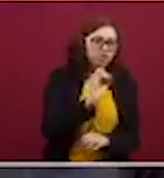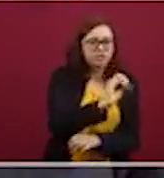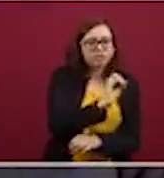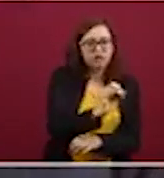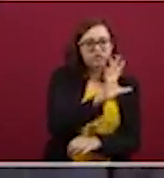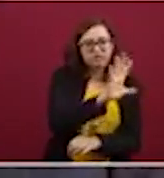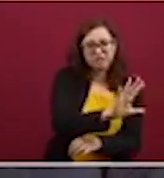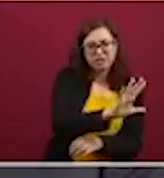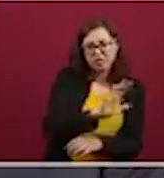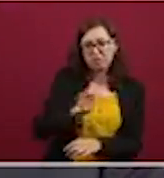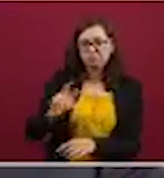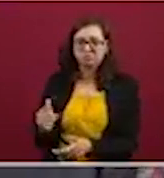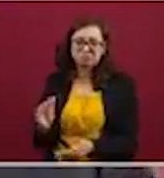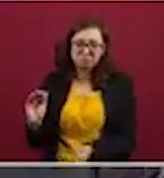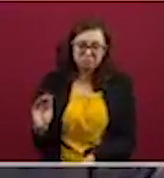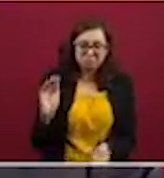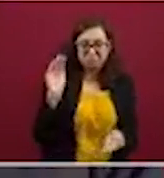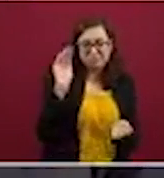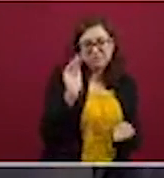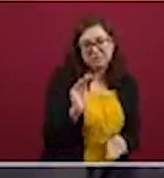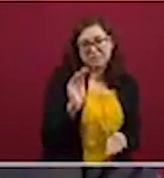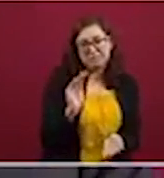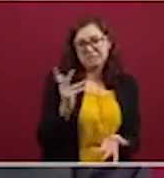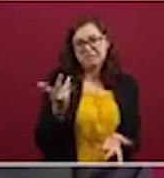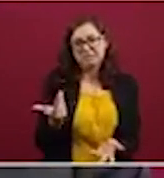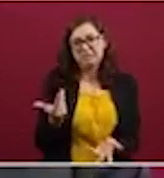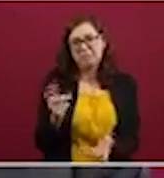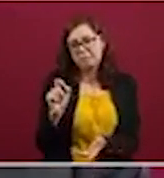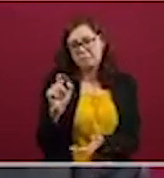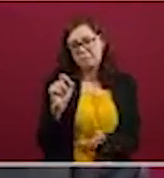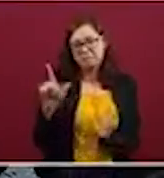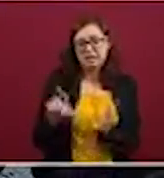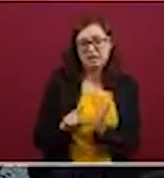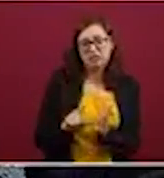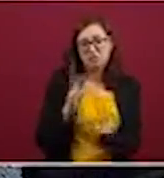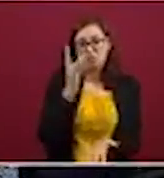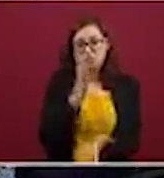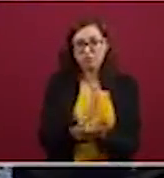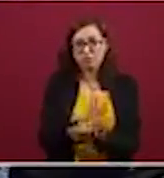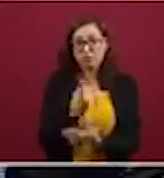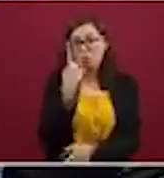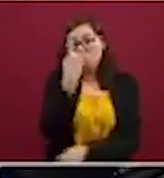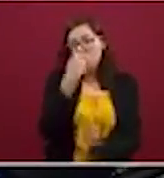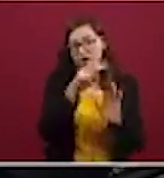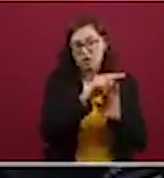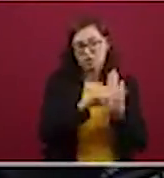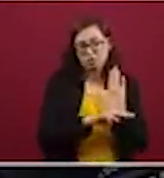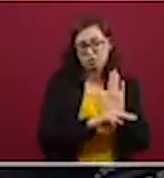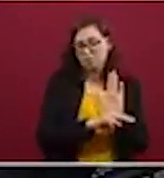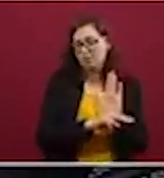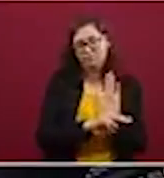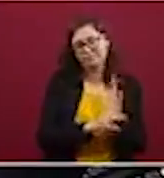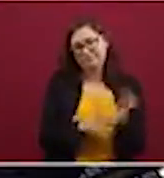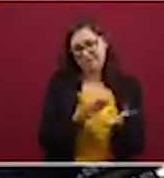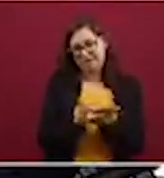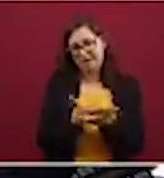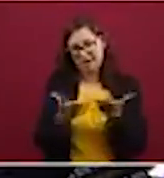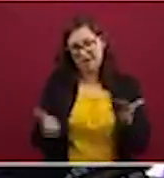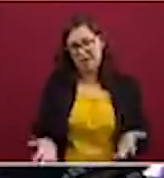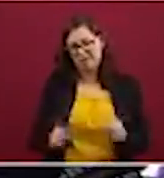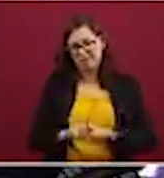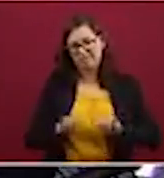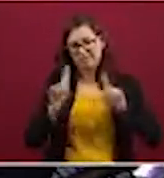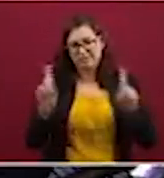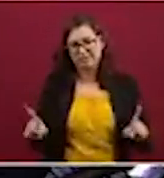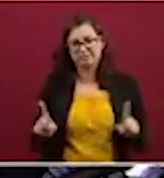nuestro bidón citó por llamarlo de alguna manera de 20 litros antes eran tres muestras que se tomaban tomaba